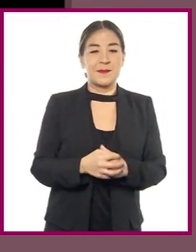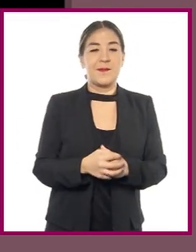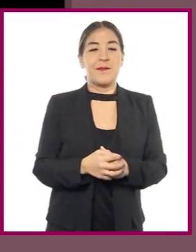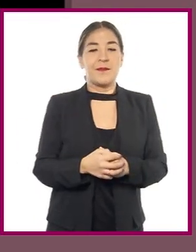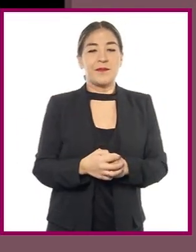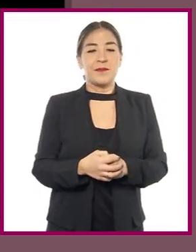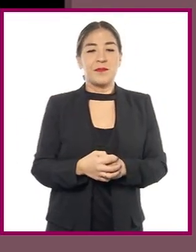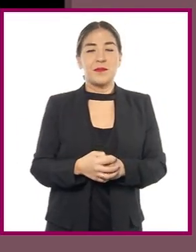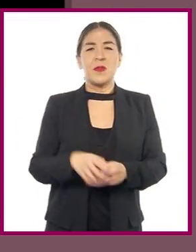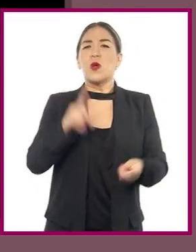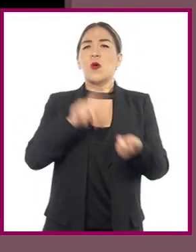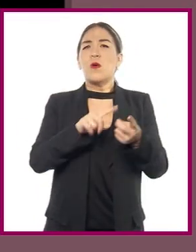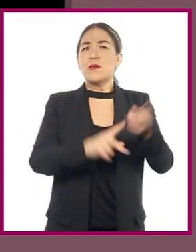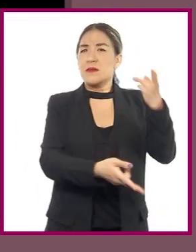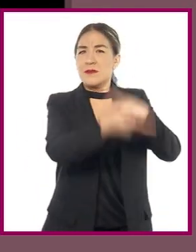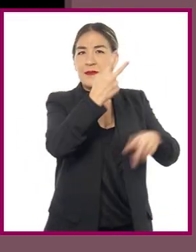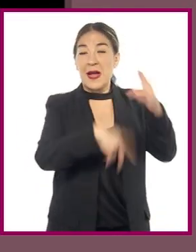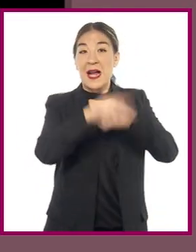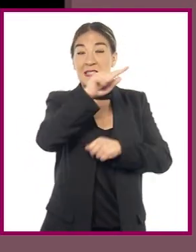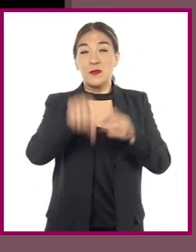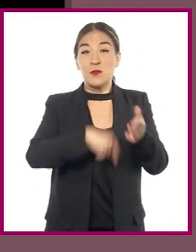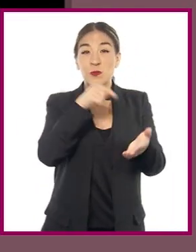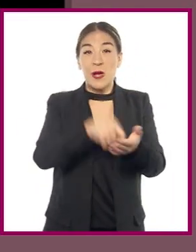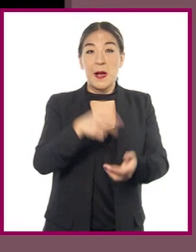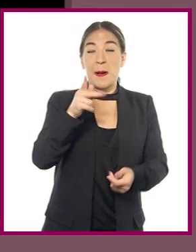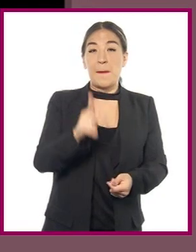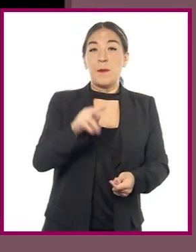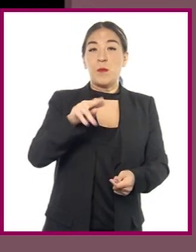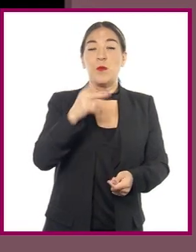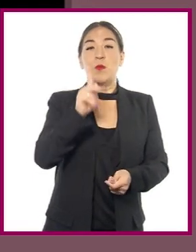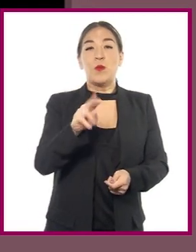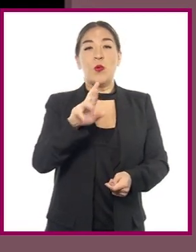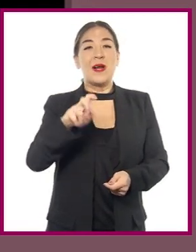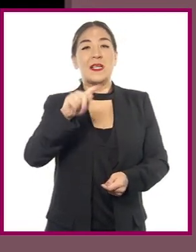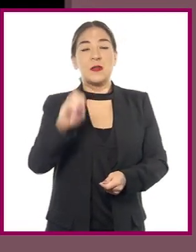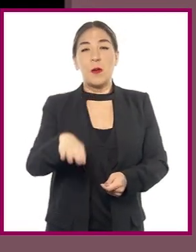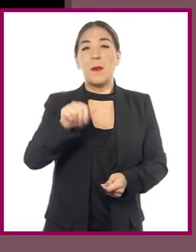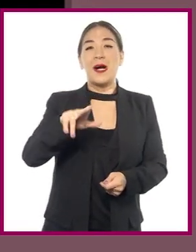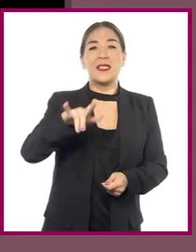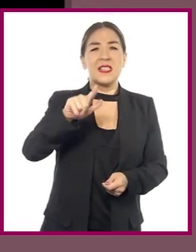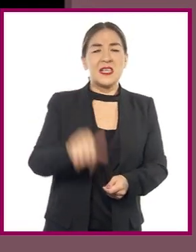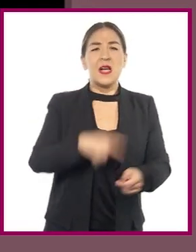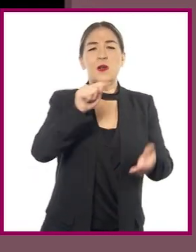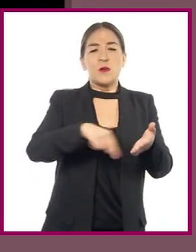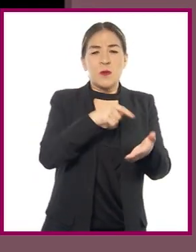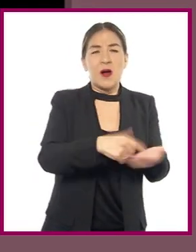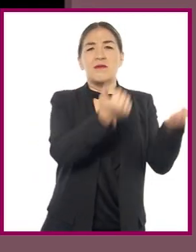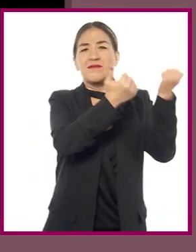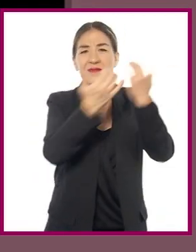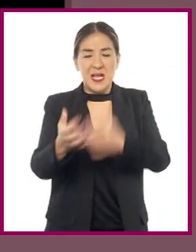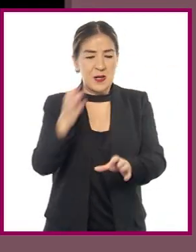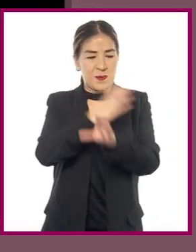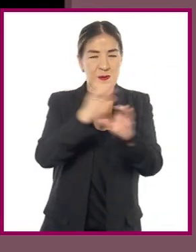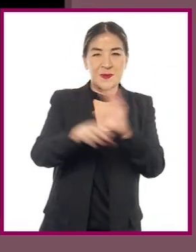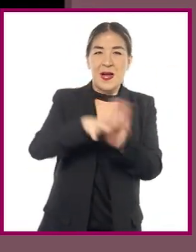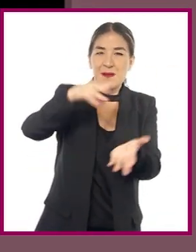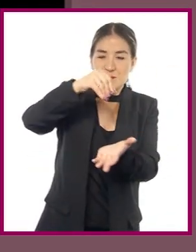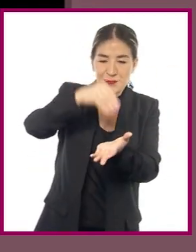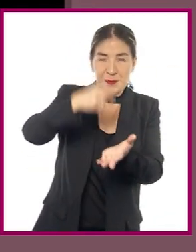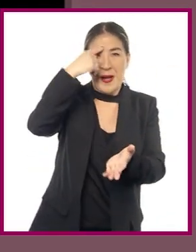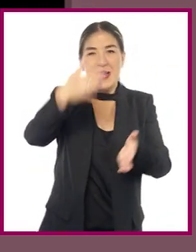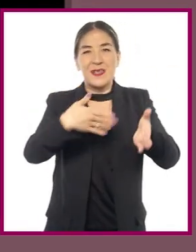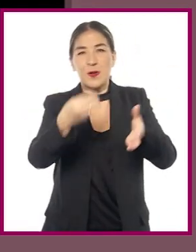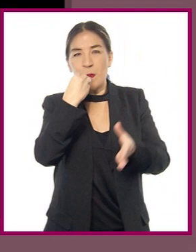Venían desde el puerto de Manila mercancías de intercambio, pimientas y especias, porcelanas chinas, telas de